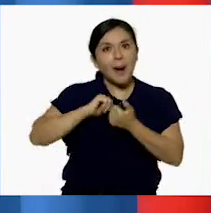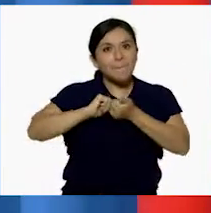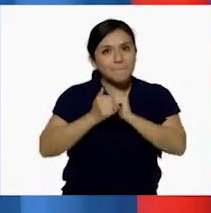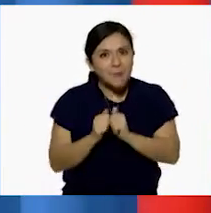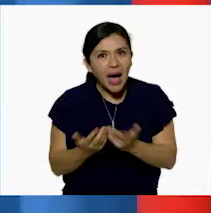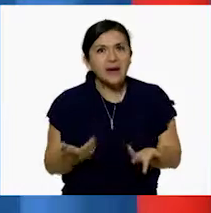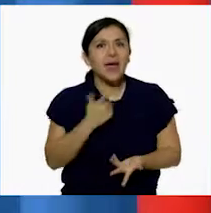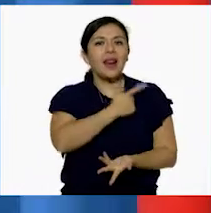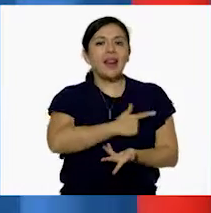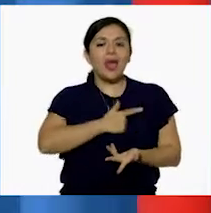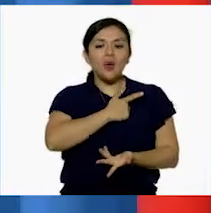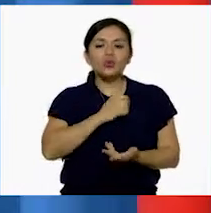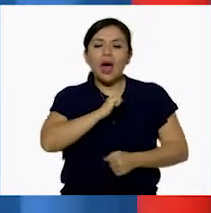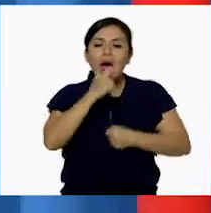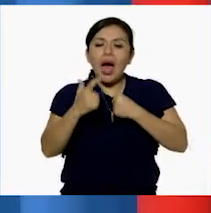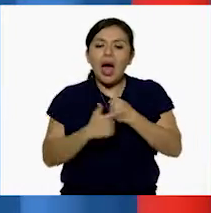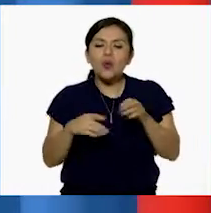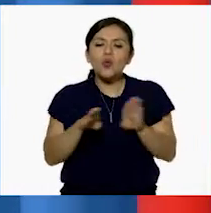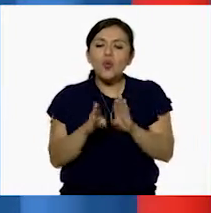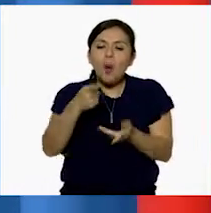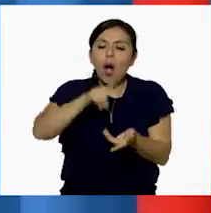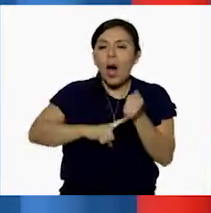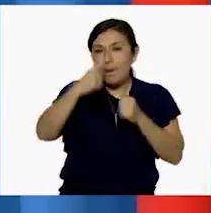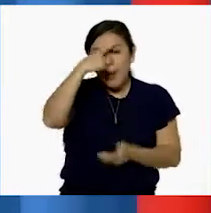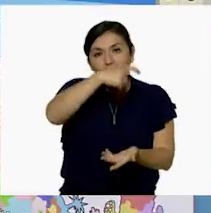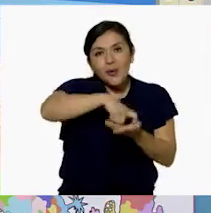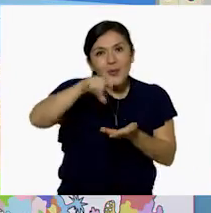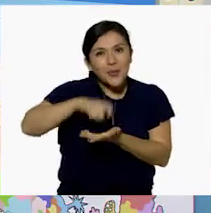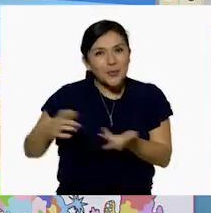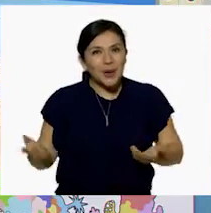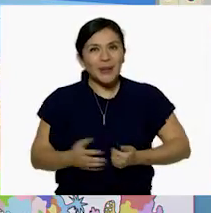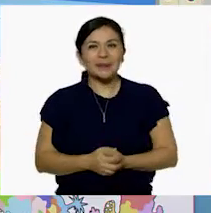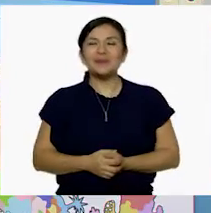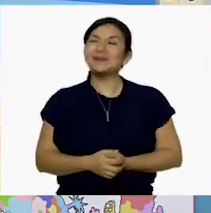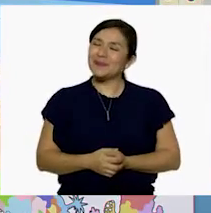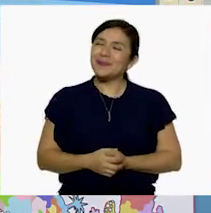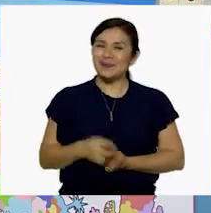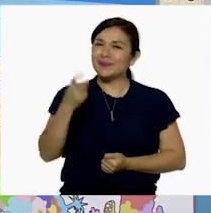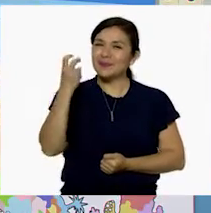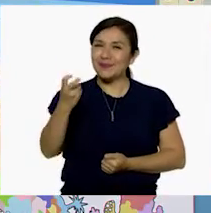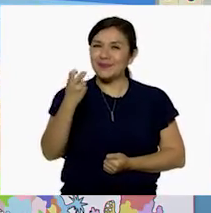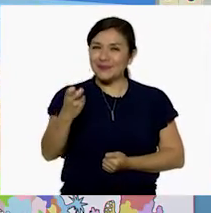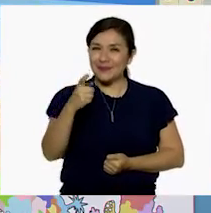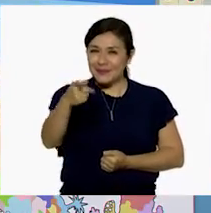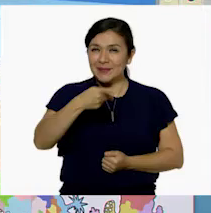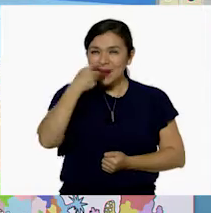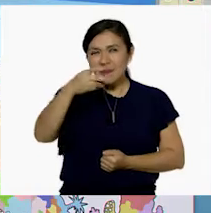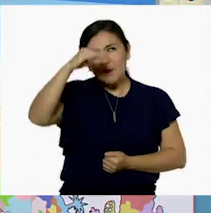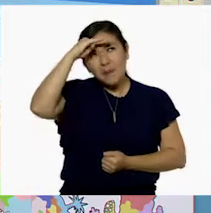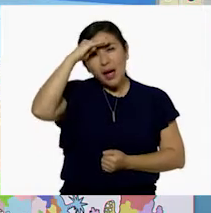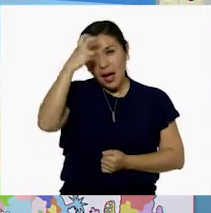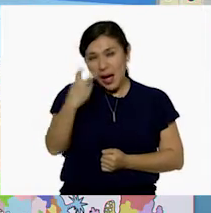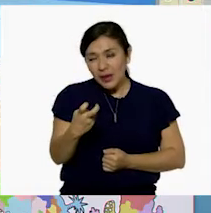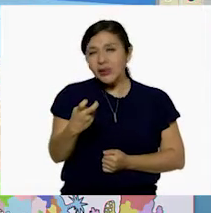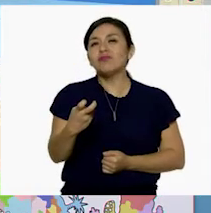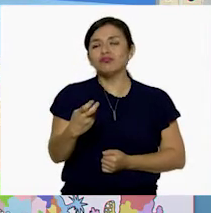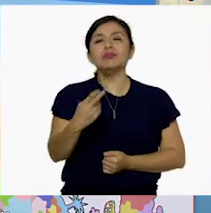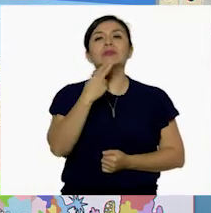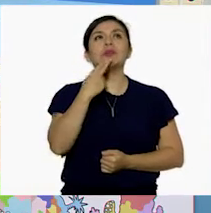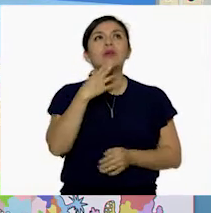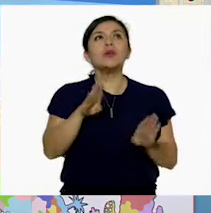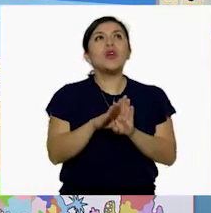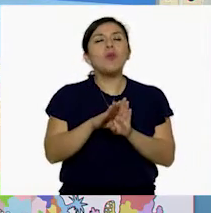por alguna clase de ritual involucrado en su compra. Así es, María. Estas últimas reflexiones nos sirven